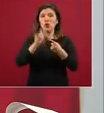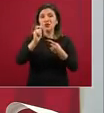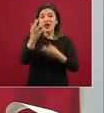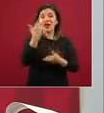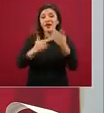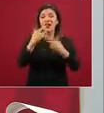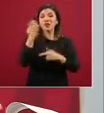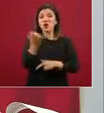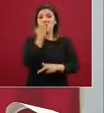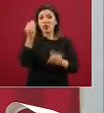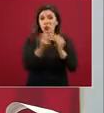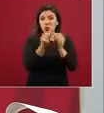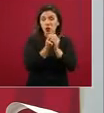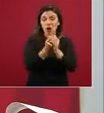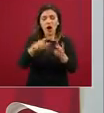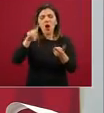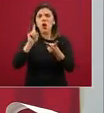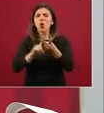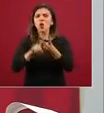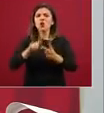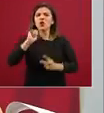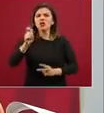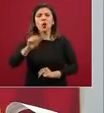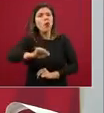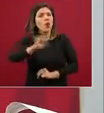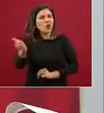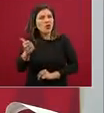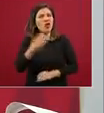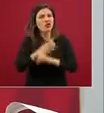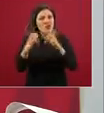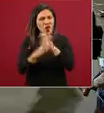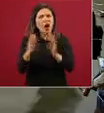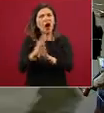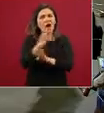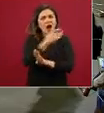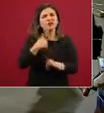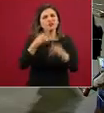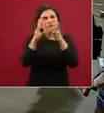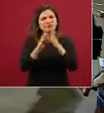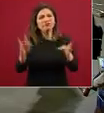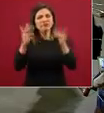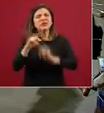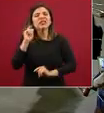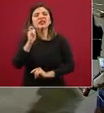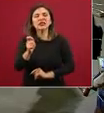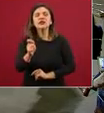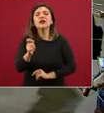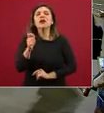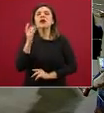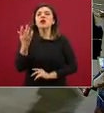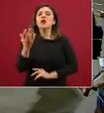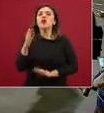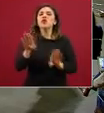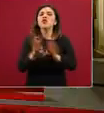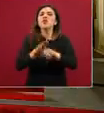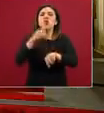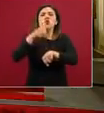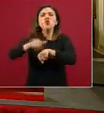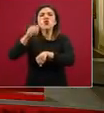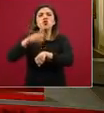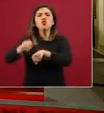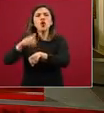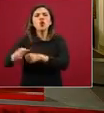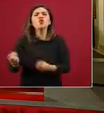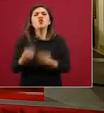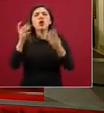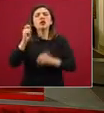regreso a clases y el otro es algo que habíamos comentado de una numeralia de